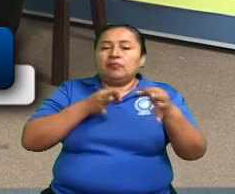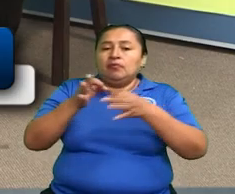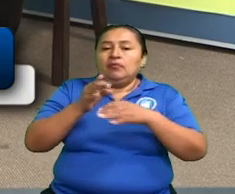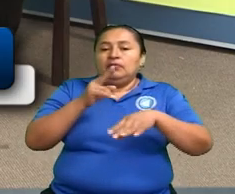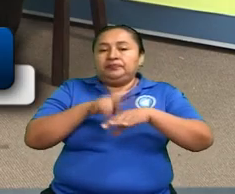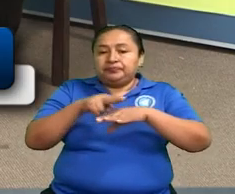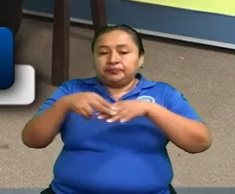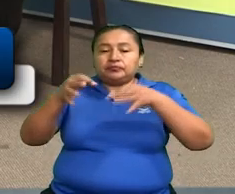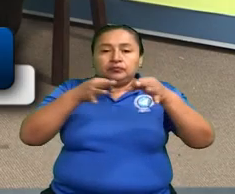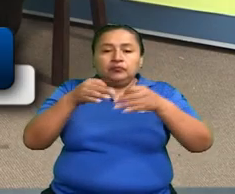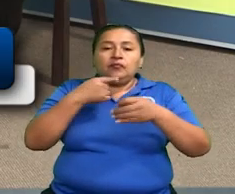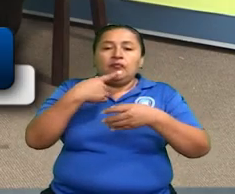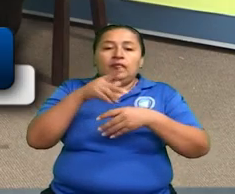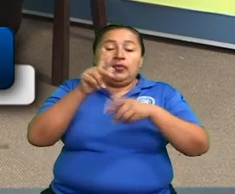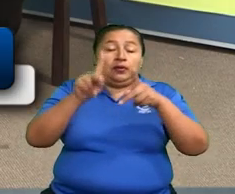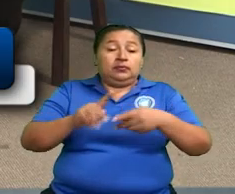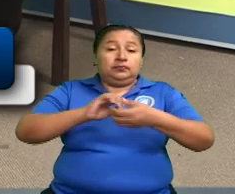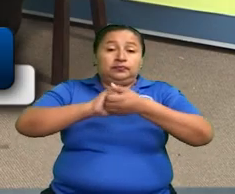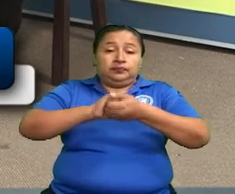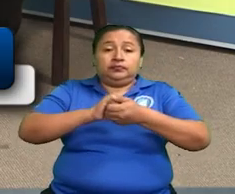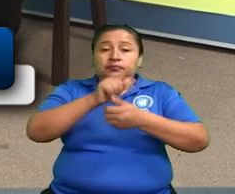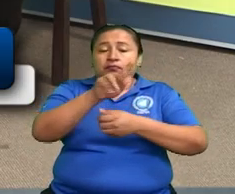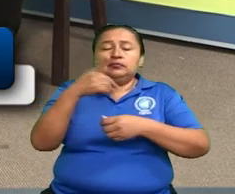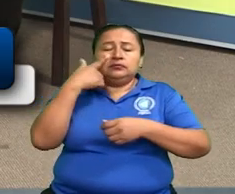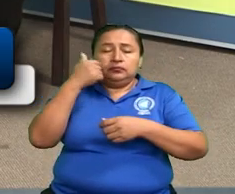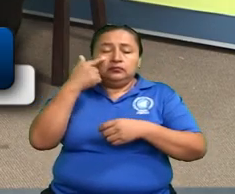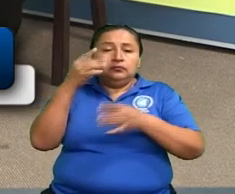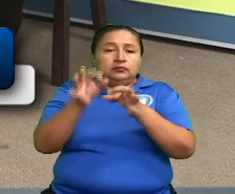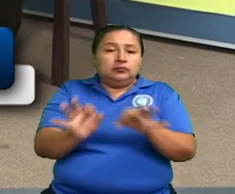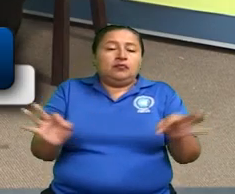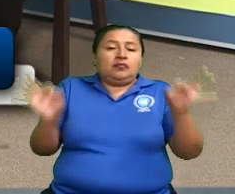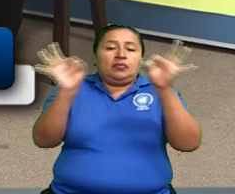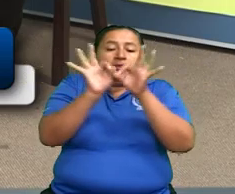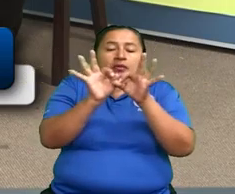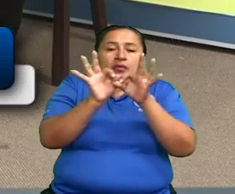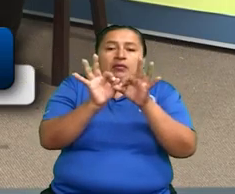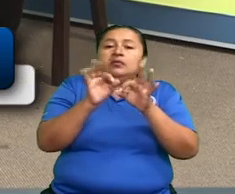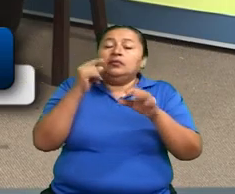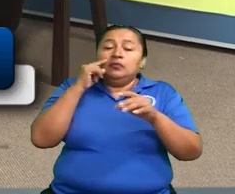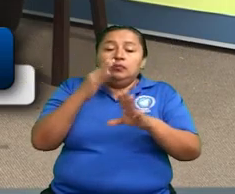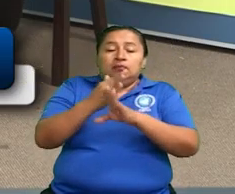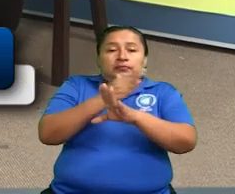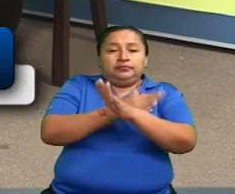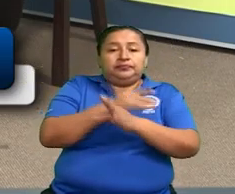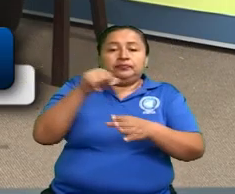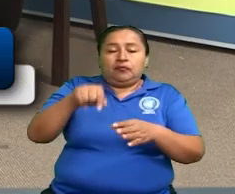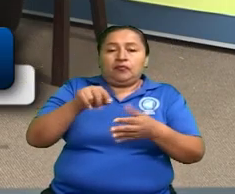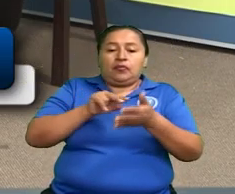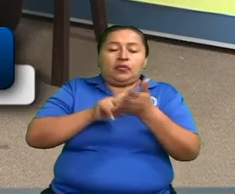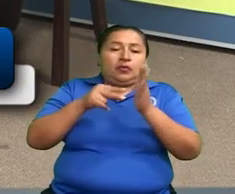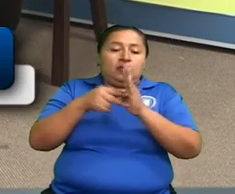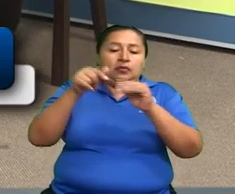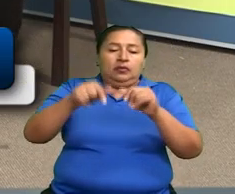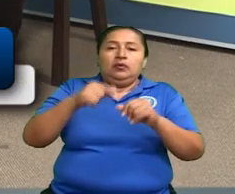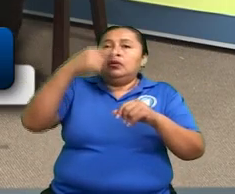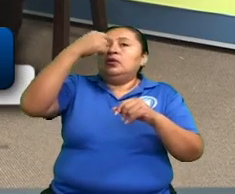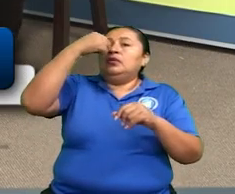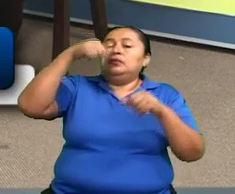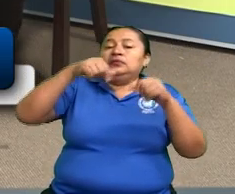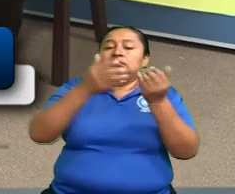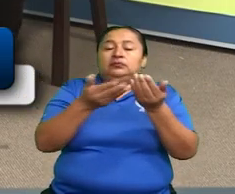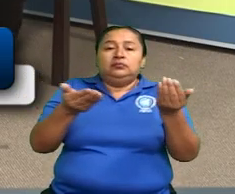me las remarcara para que nuestros amigos televidentes, pues, conozcan de la importancia y lo que previene este tipo de vacuna a nuestros